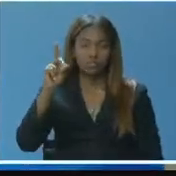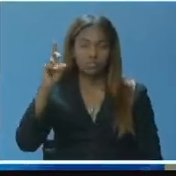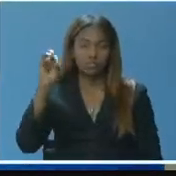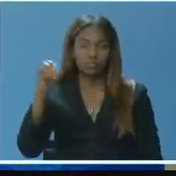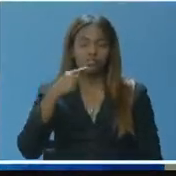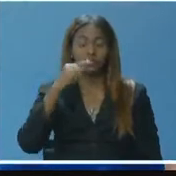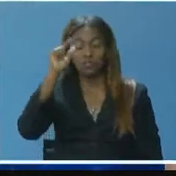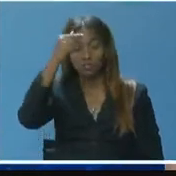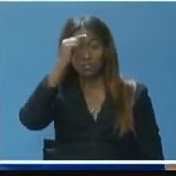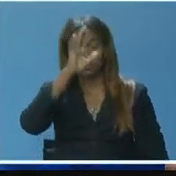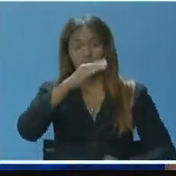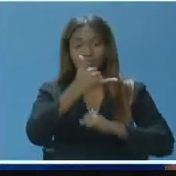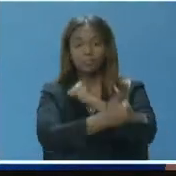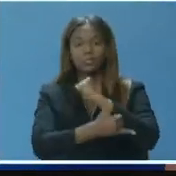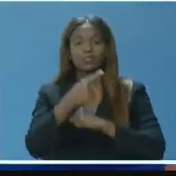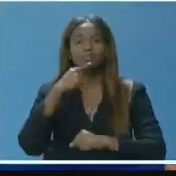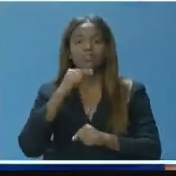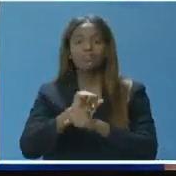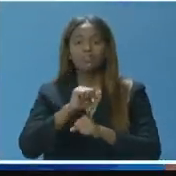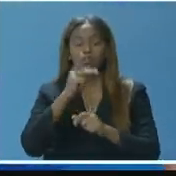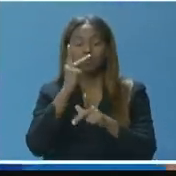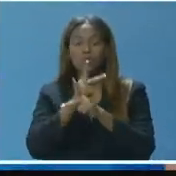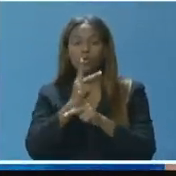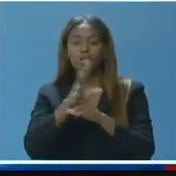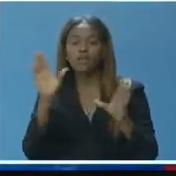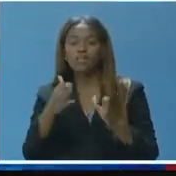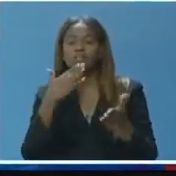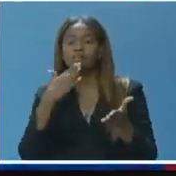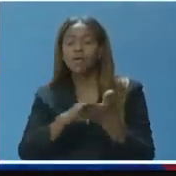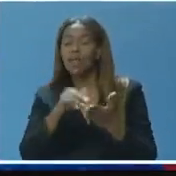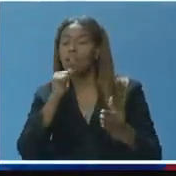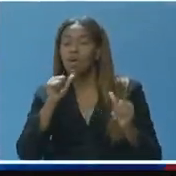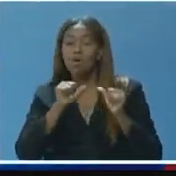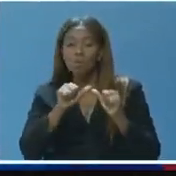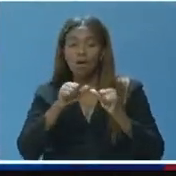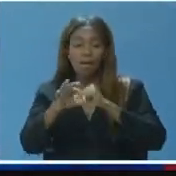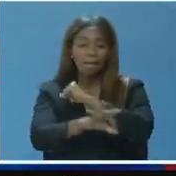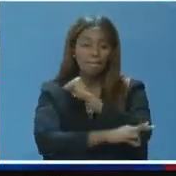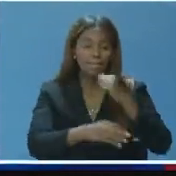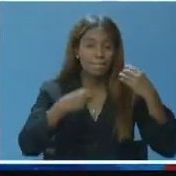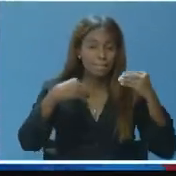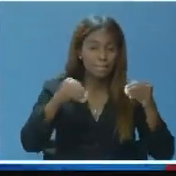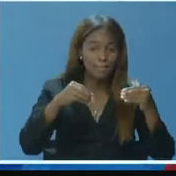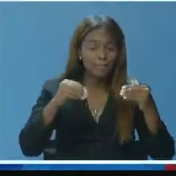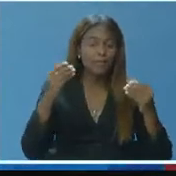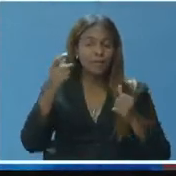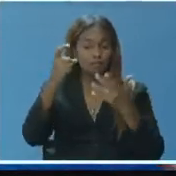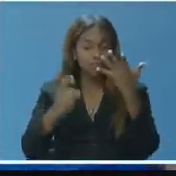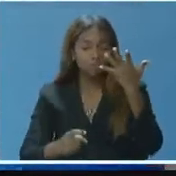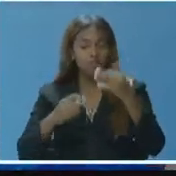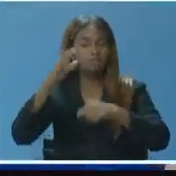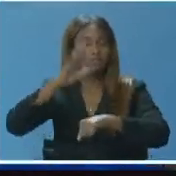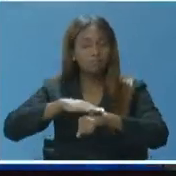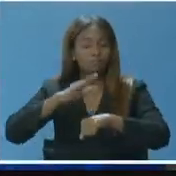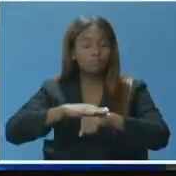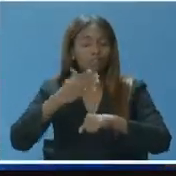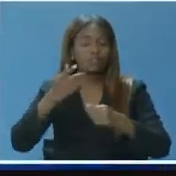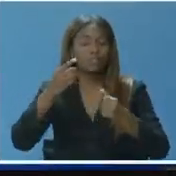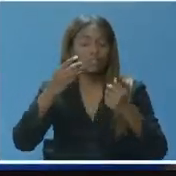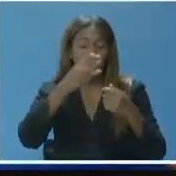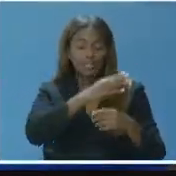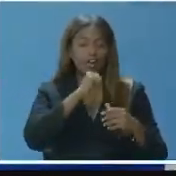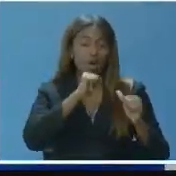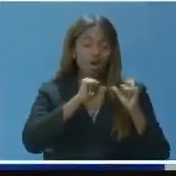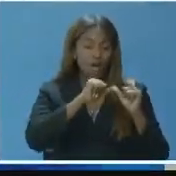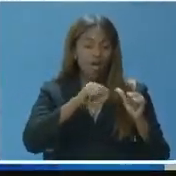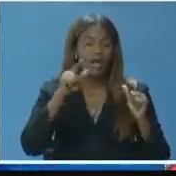gobierno comprometido con la lucha contra el fraude, la corrupción, el lavado de activos y el narcotráfico, lo que fortalece el Estado y